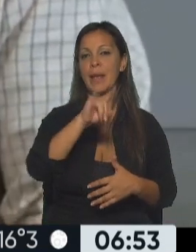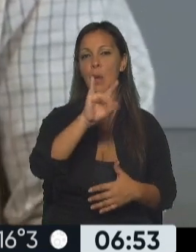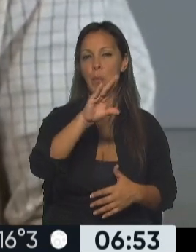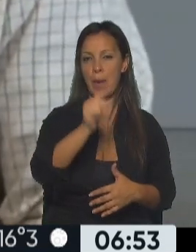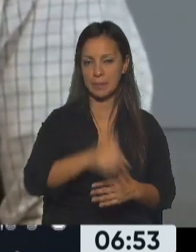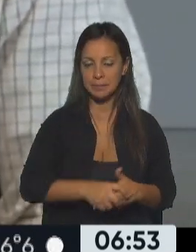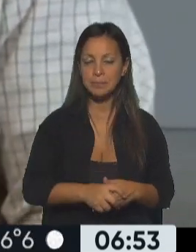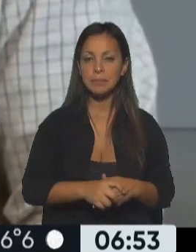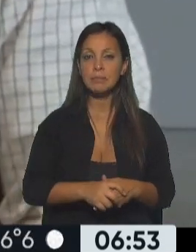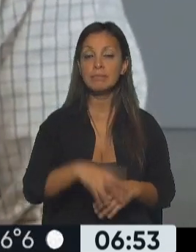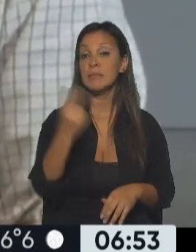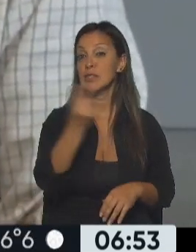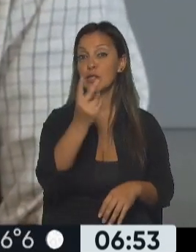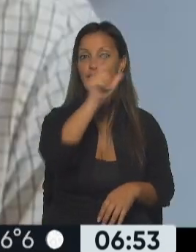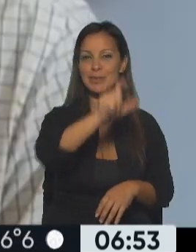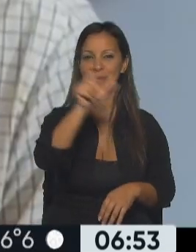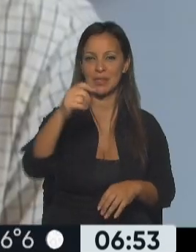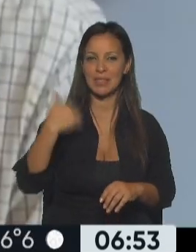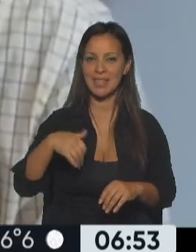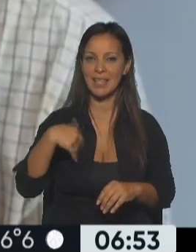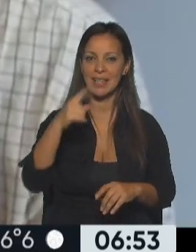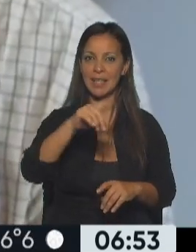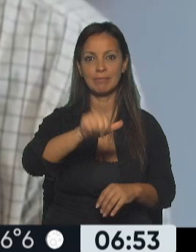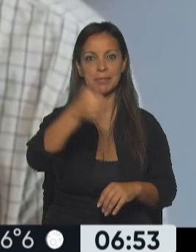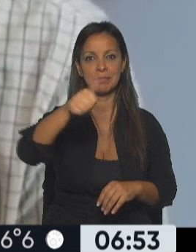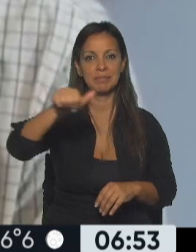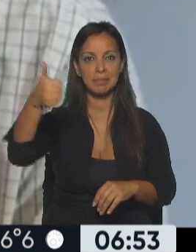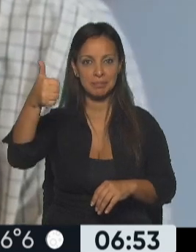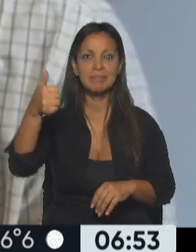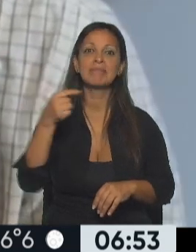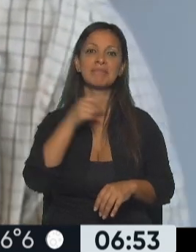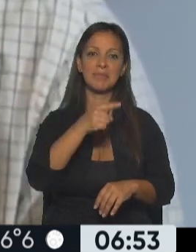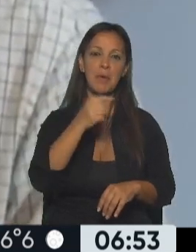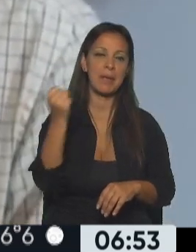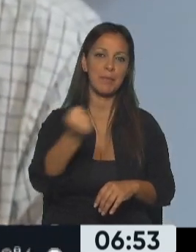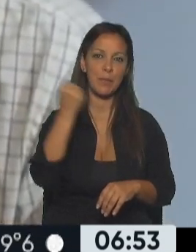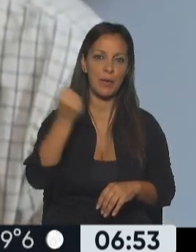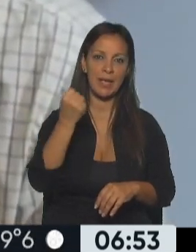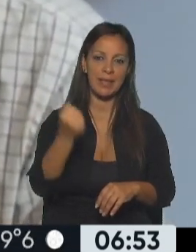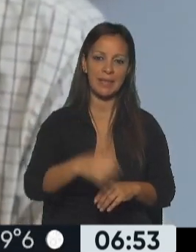dos argentinos Entonces se hicieron acreedores de un súper importante premio como es el pulitzer